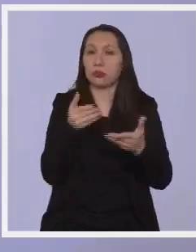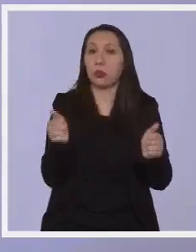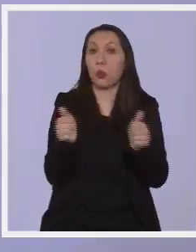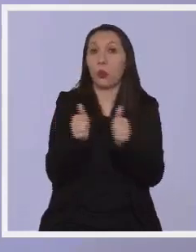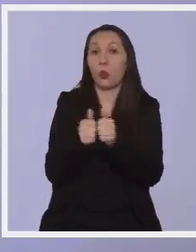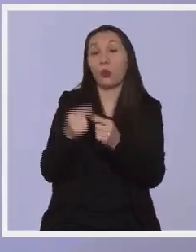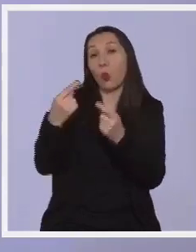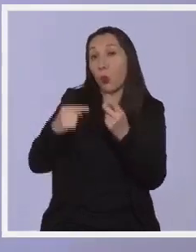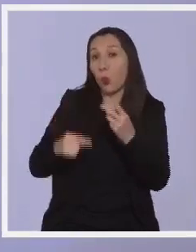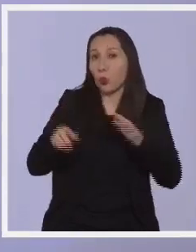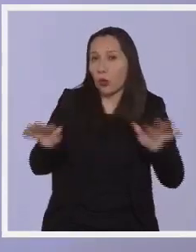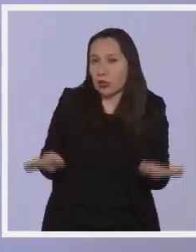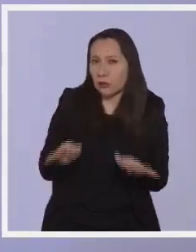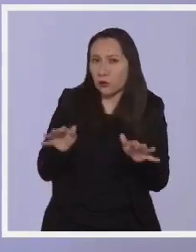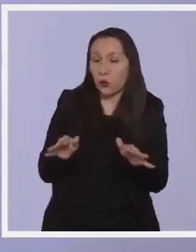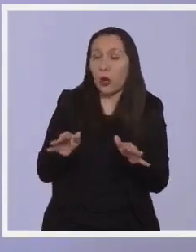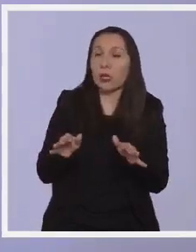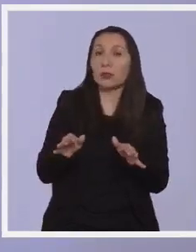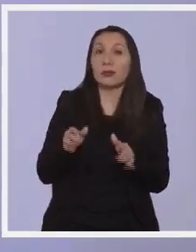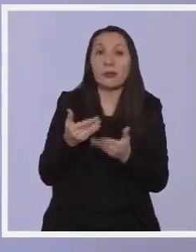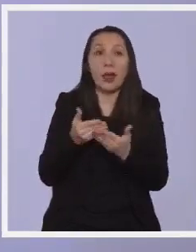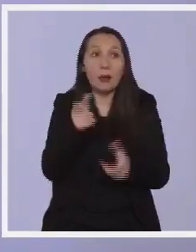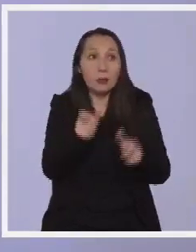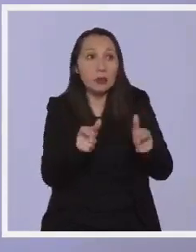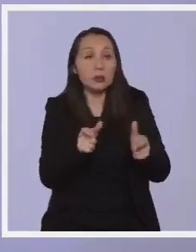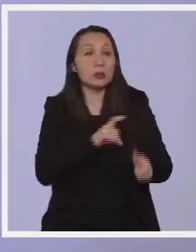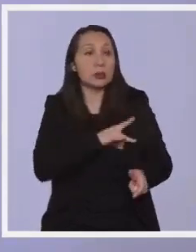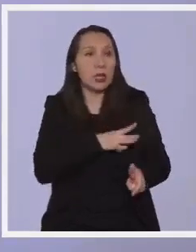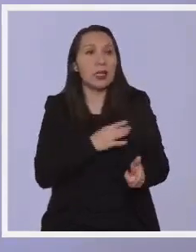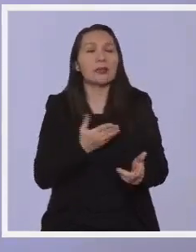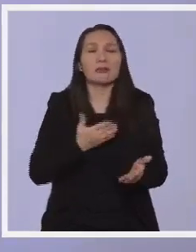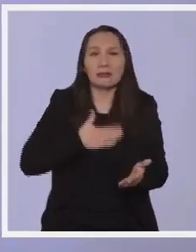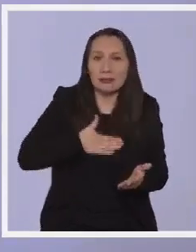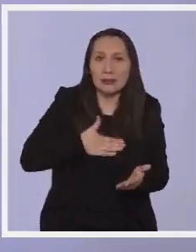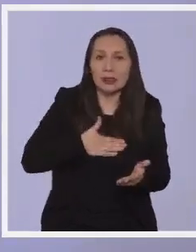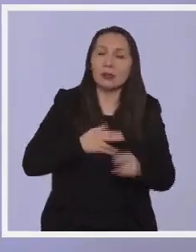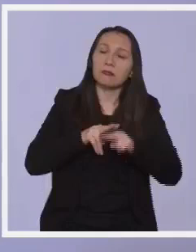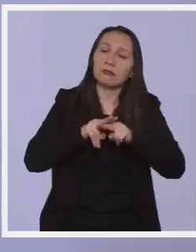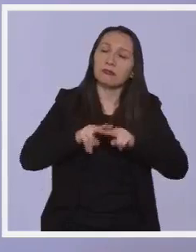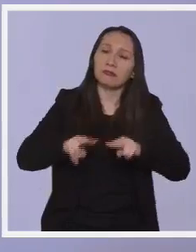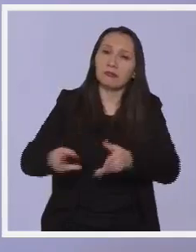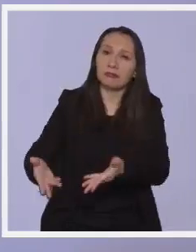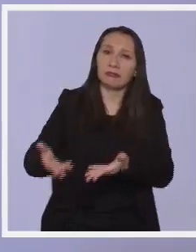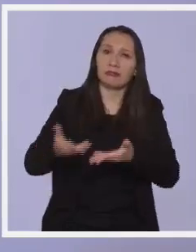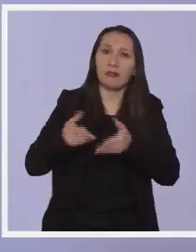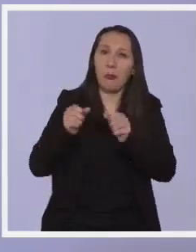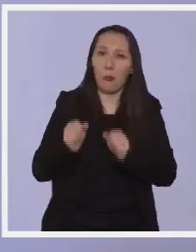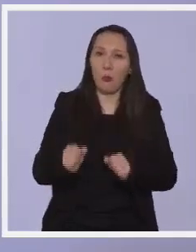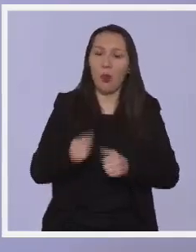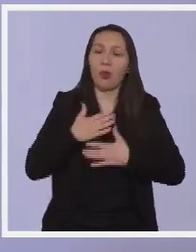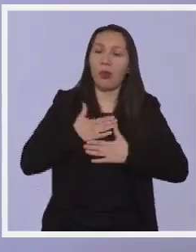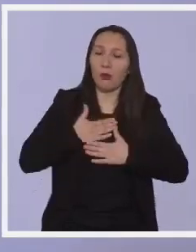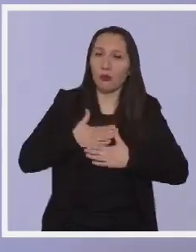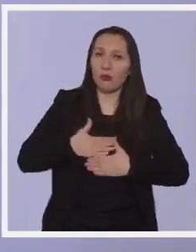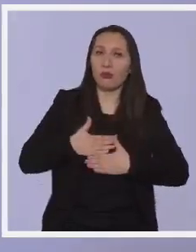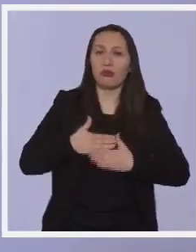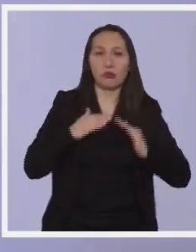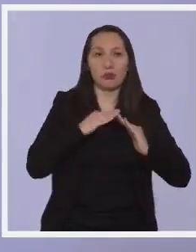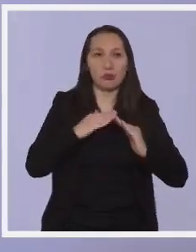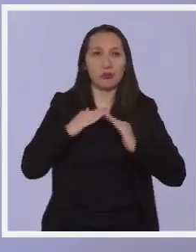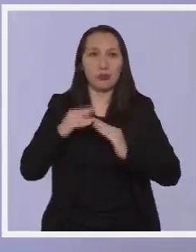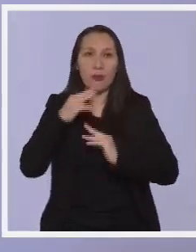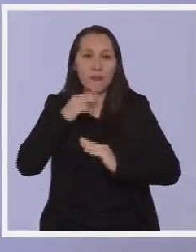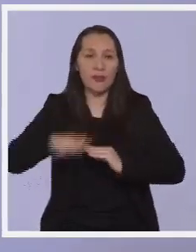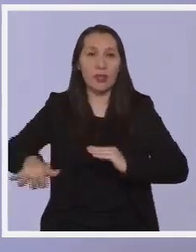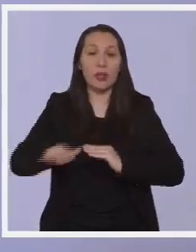con los demás esfuerzos vaya generando eso que los chilenos y las chilenas quieren, que es tener tranquilidad, que es poder estar tranquilo en sus barrios, que es